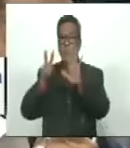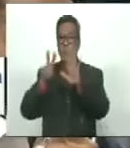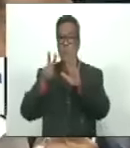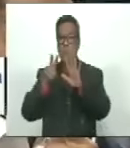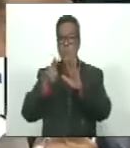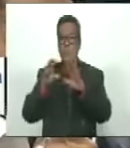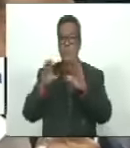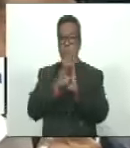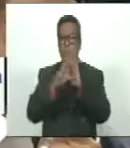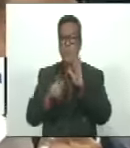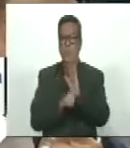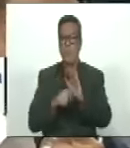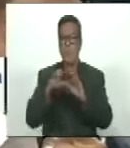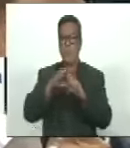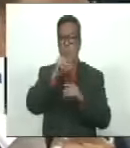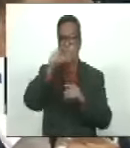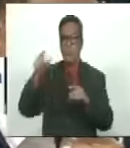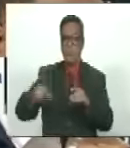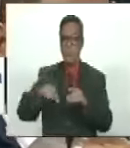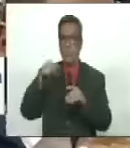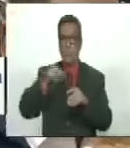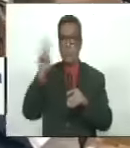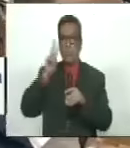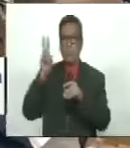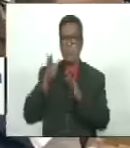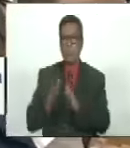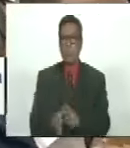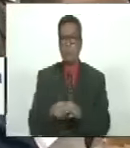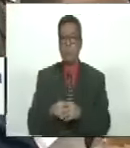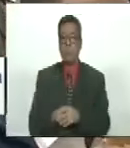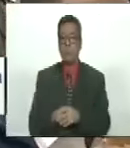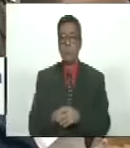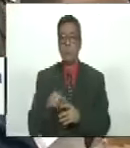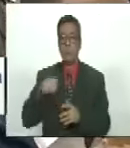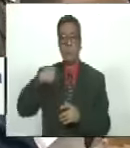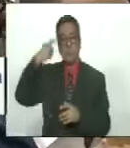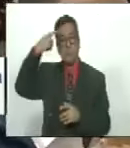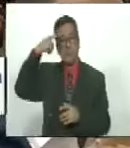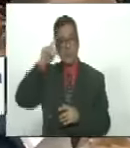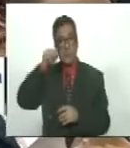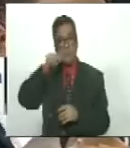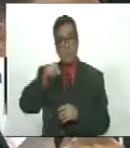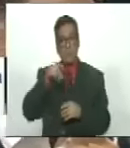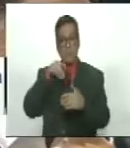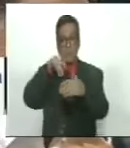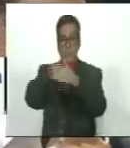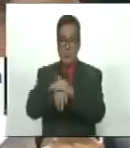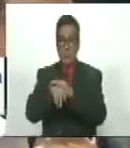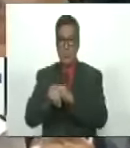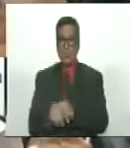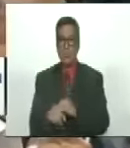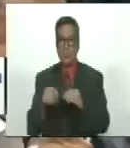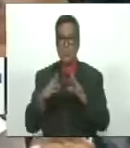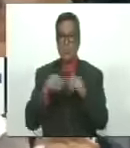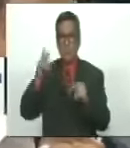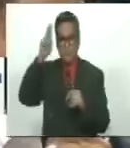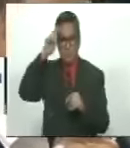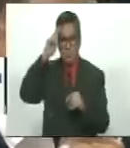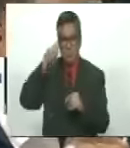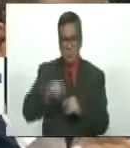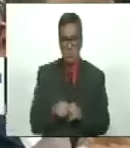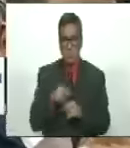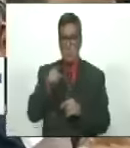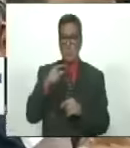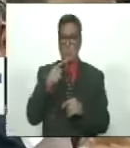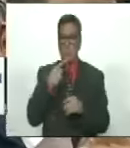1777 con la Constitución de la Capitanía General de Venezuela. Creo que eso debe estar allí. Y con todo respeto,